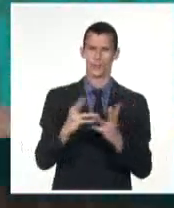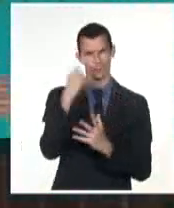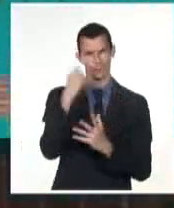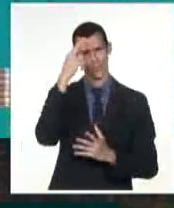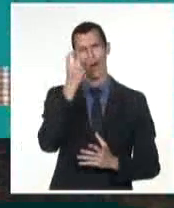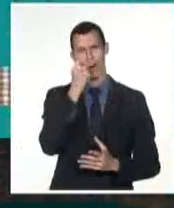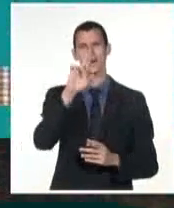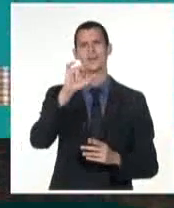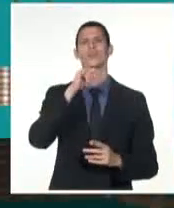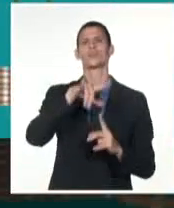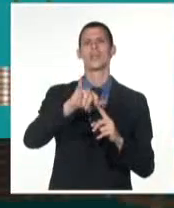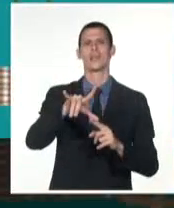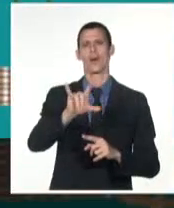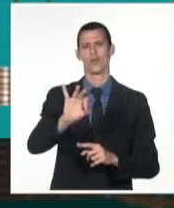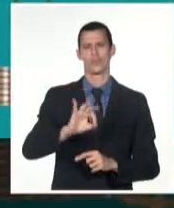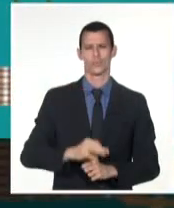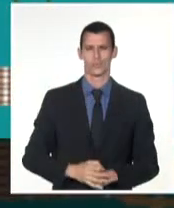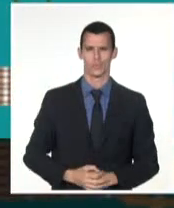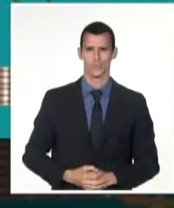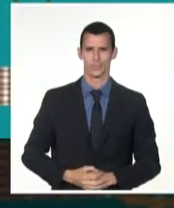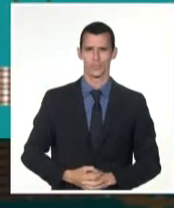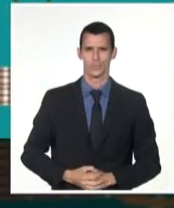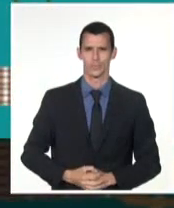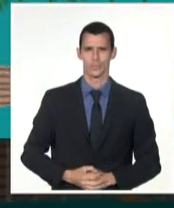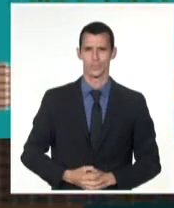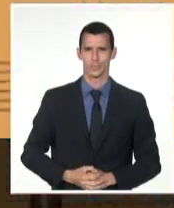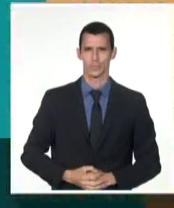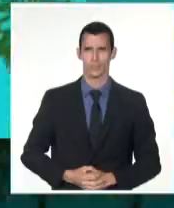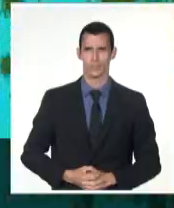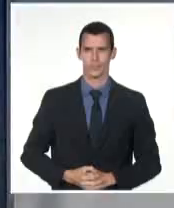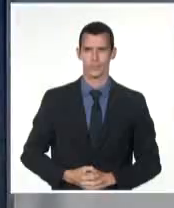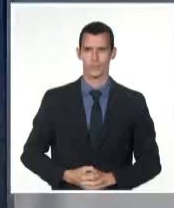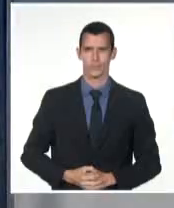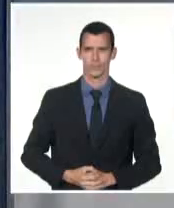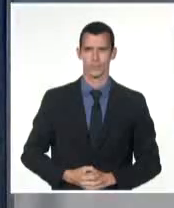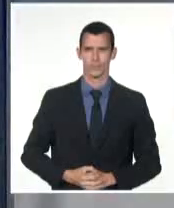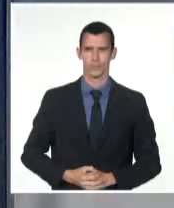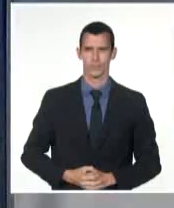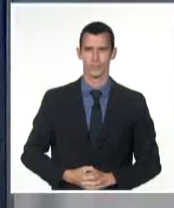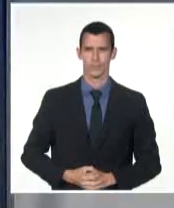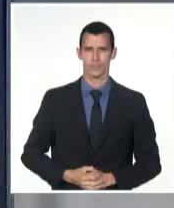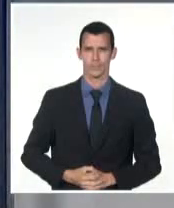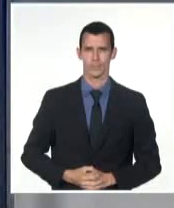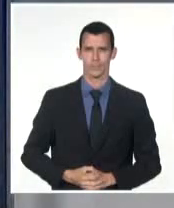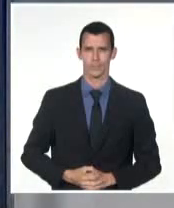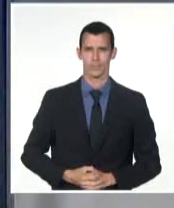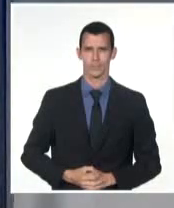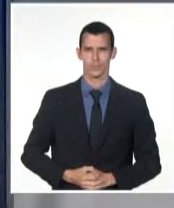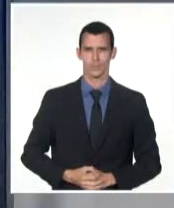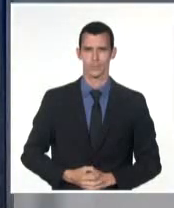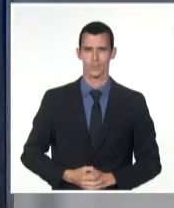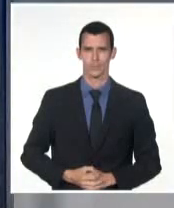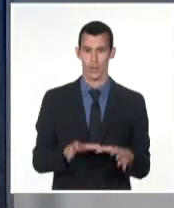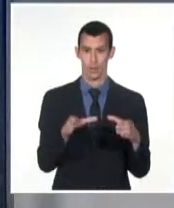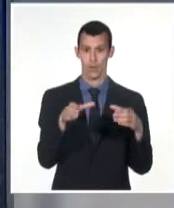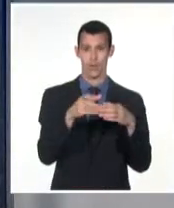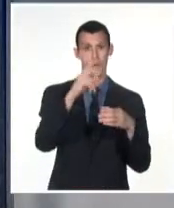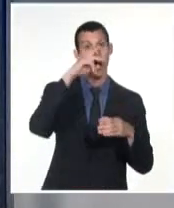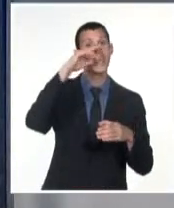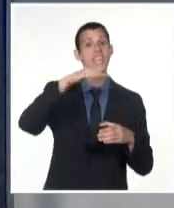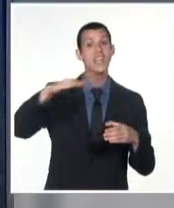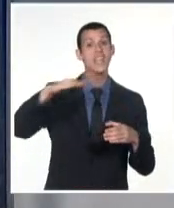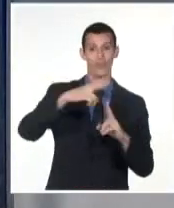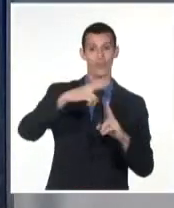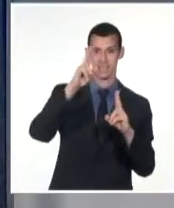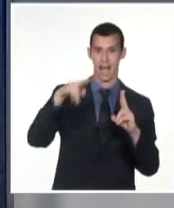Un reporte de Jessica Elías Domínguez para este espacio informativo. La compañía infantil La Colmenita se presentará